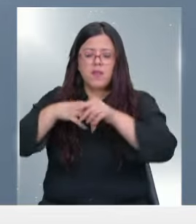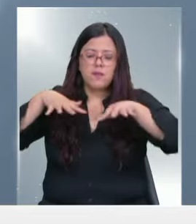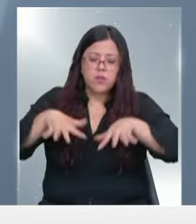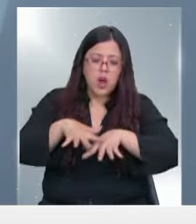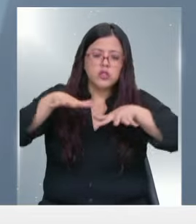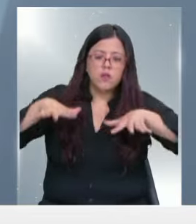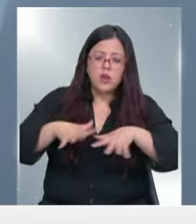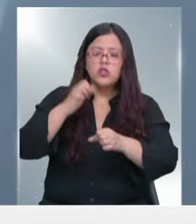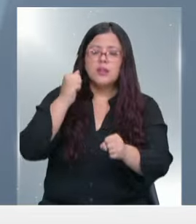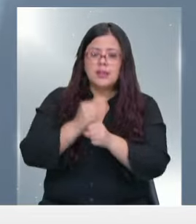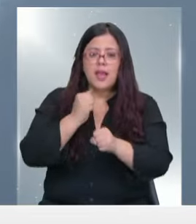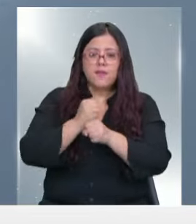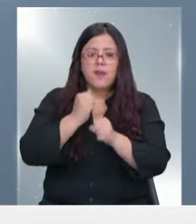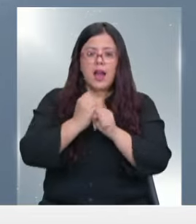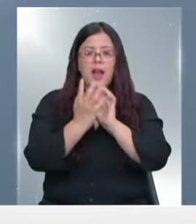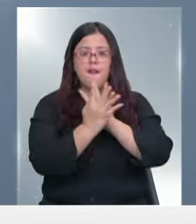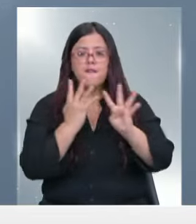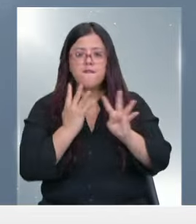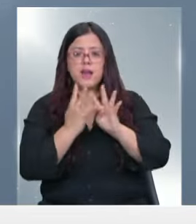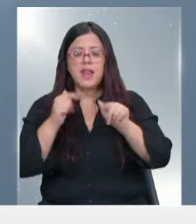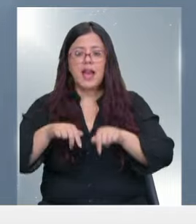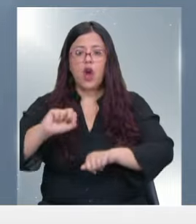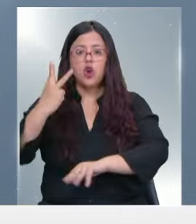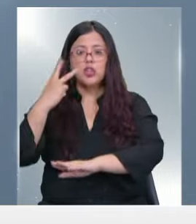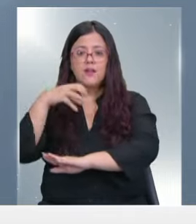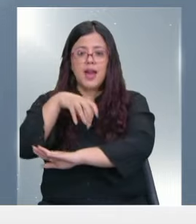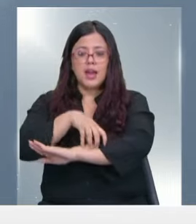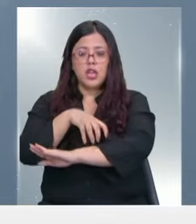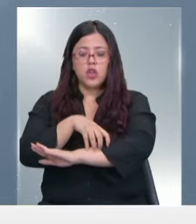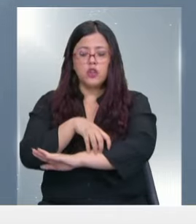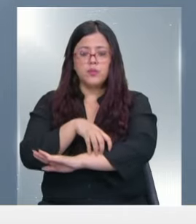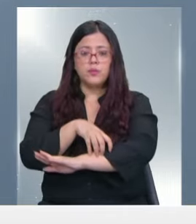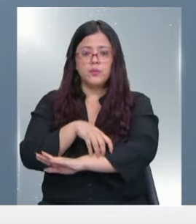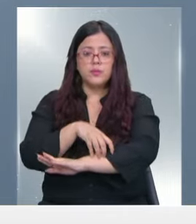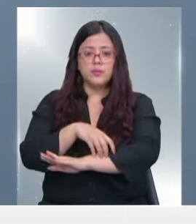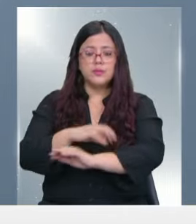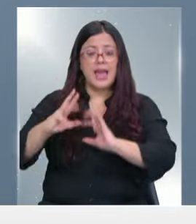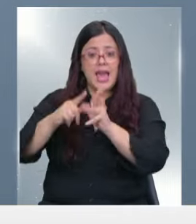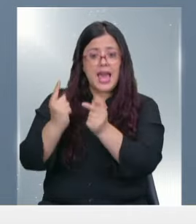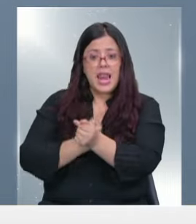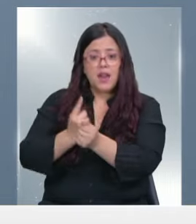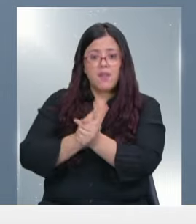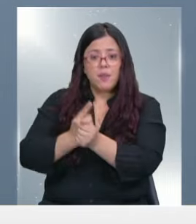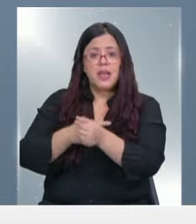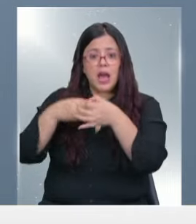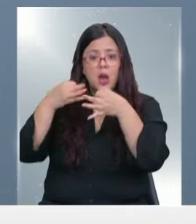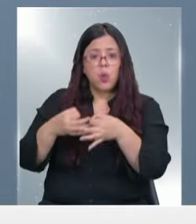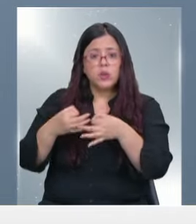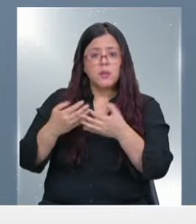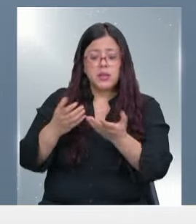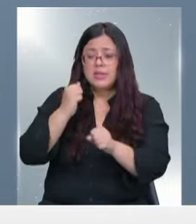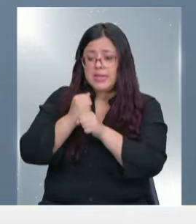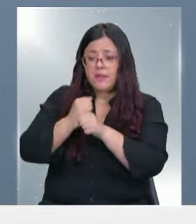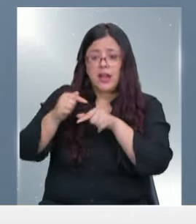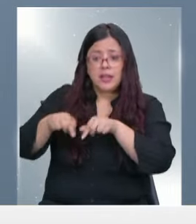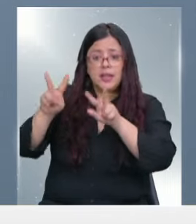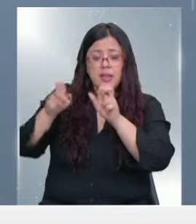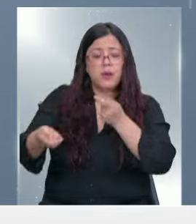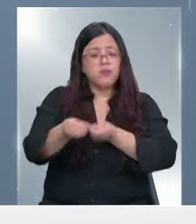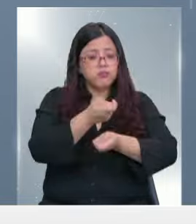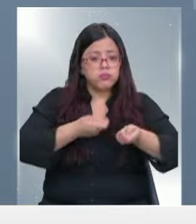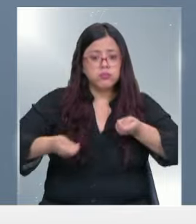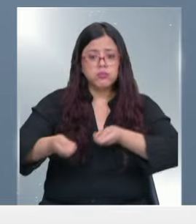que trabajan en una feria acá en la octava región. Toda la familia funciona en torno a este rubro y al